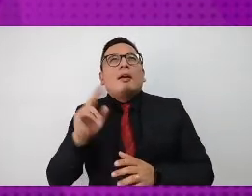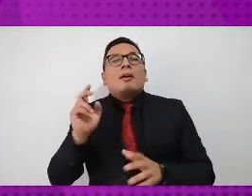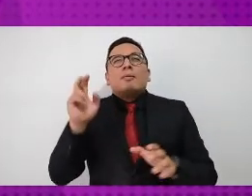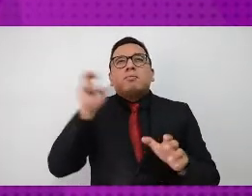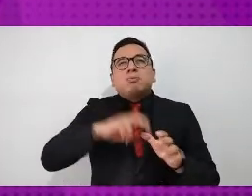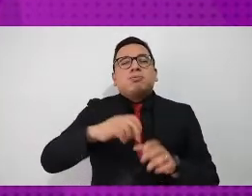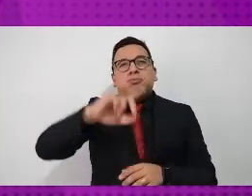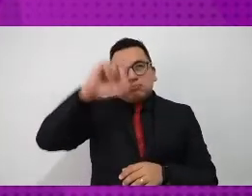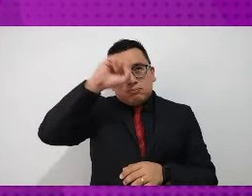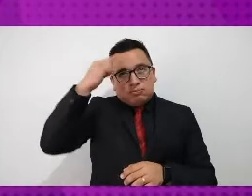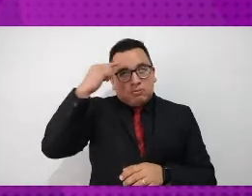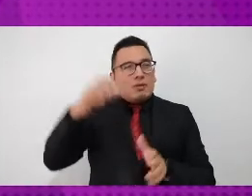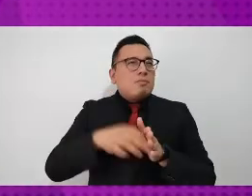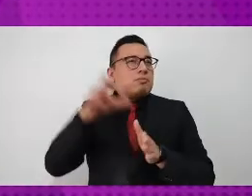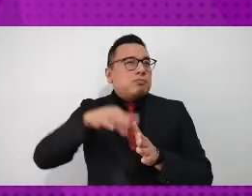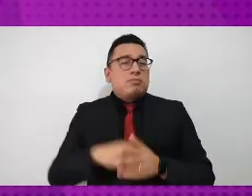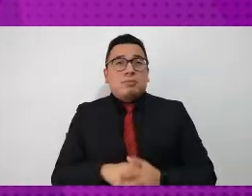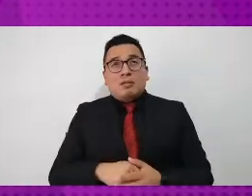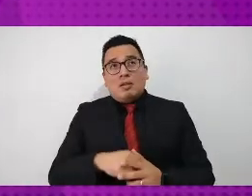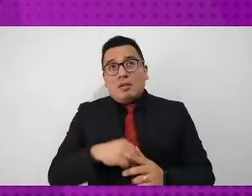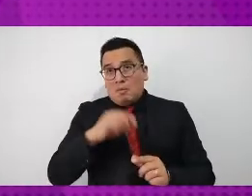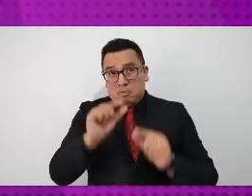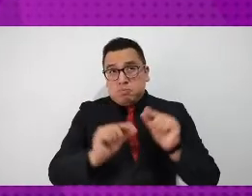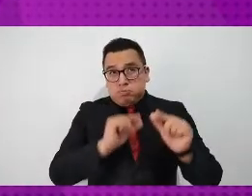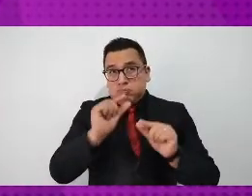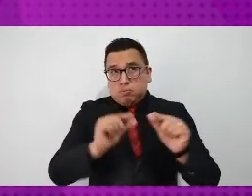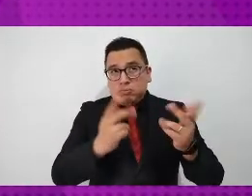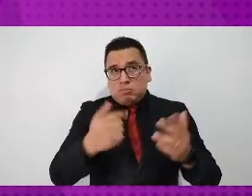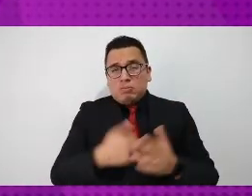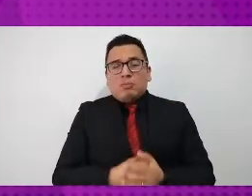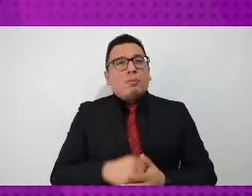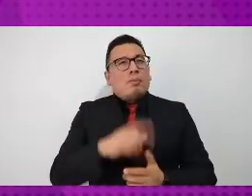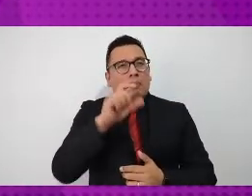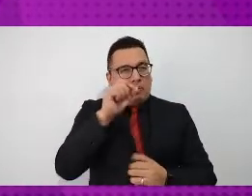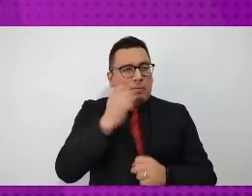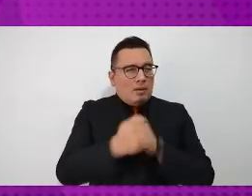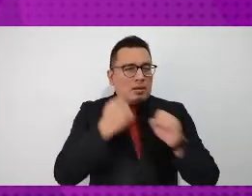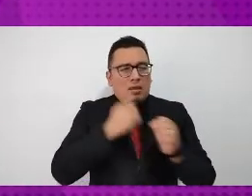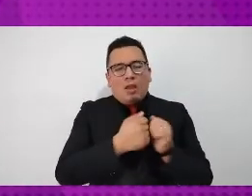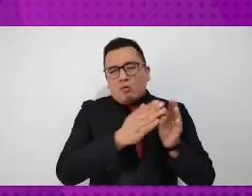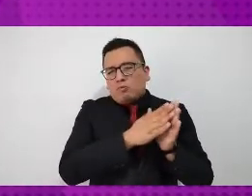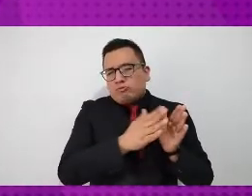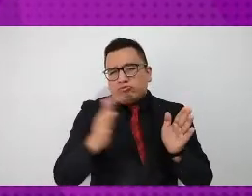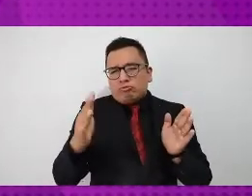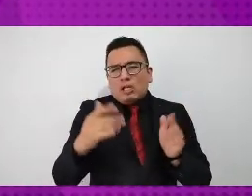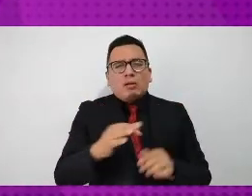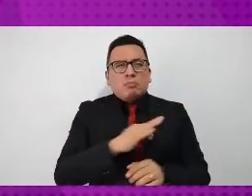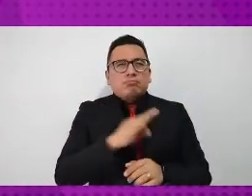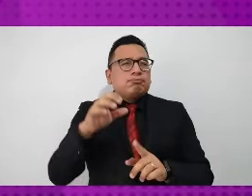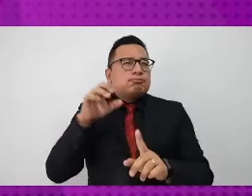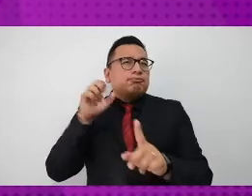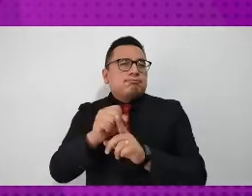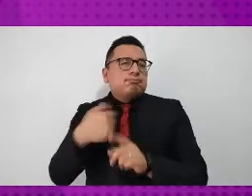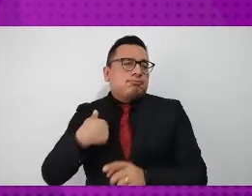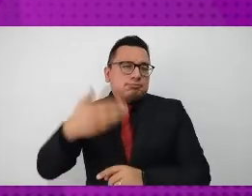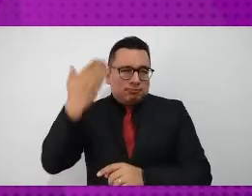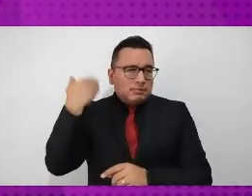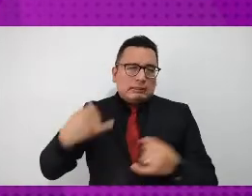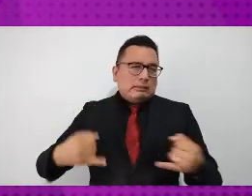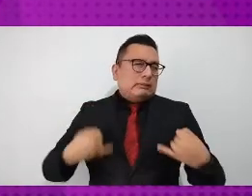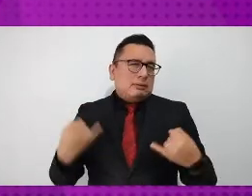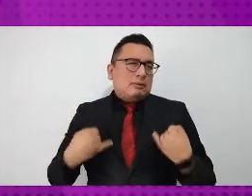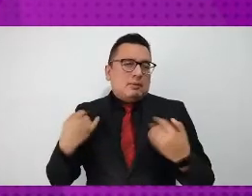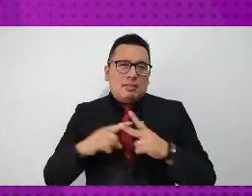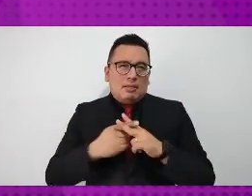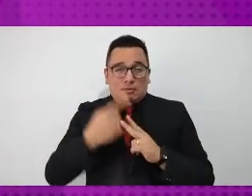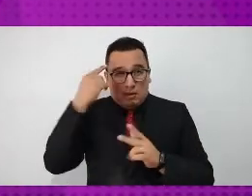como consejero electoral y al paso de el tiempo 20 años se fue logrando yo era muy joven cuando empecé en